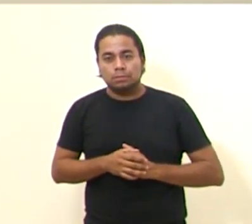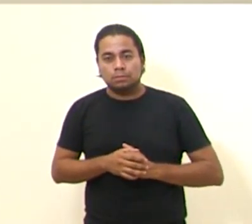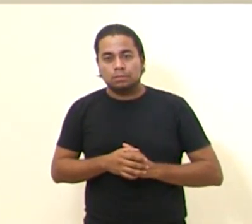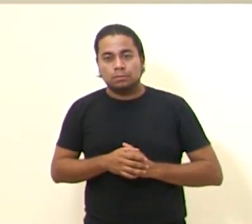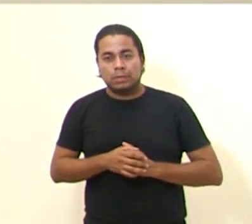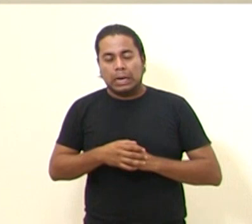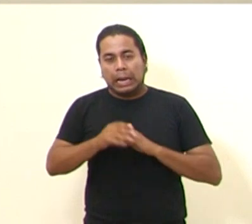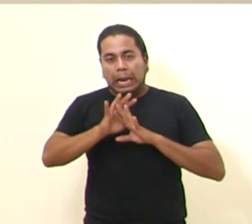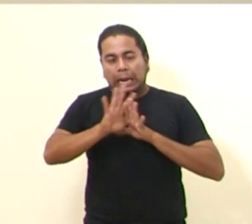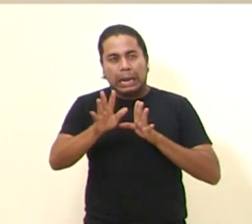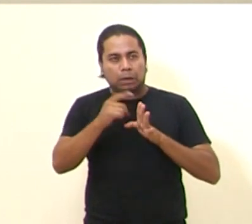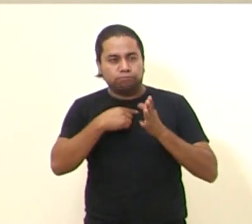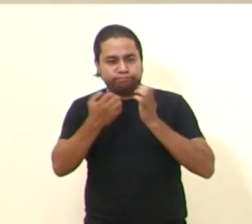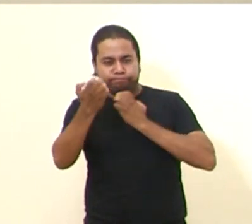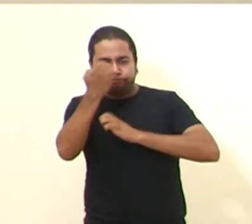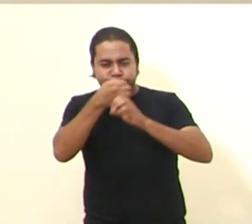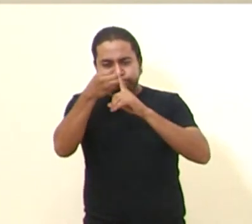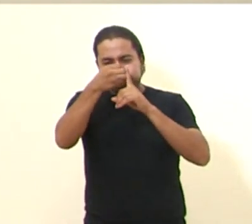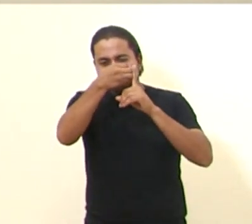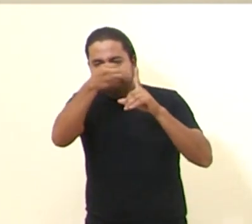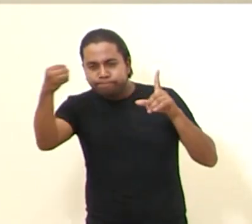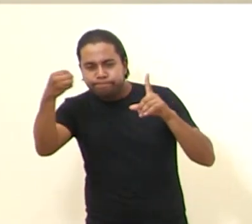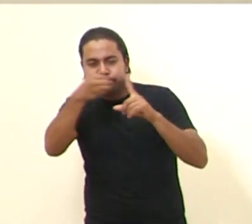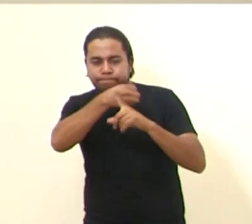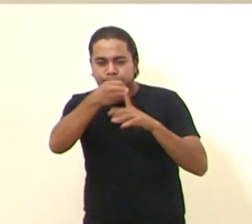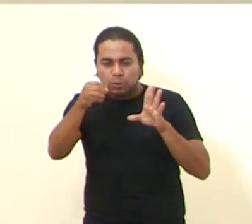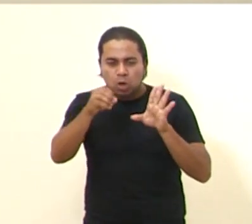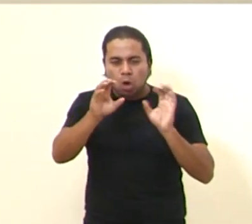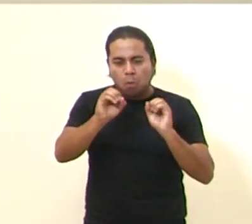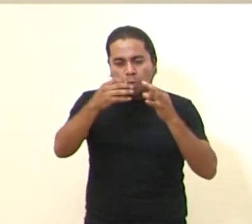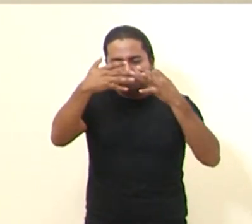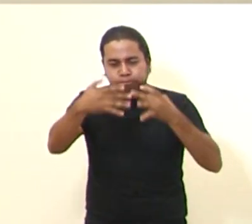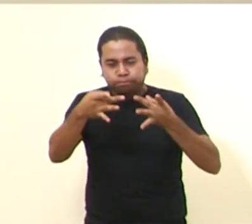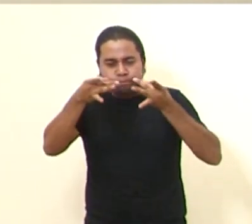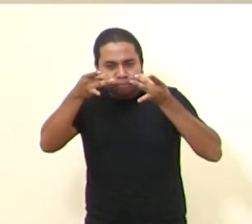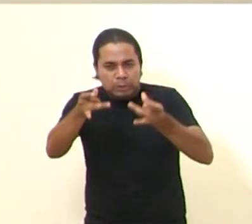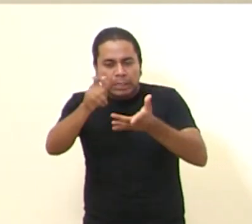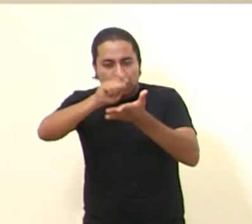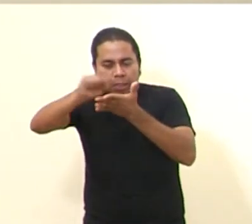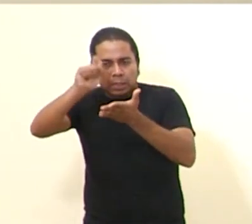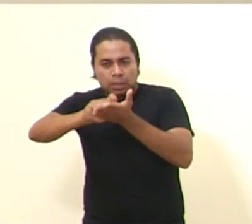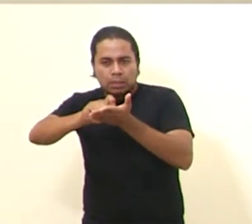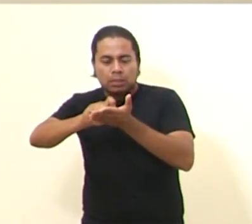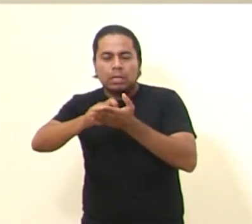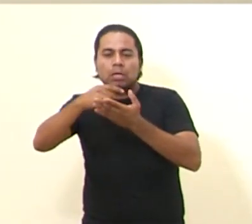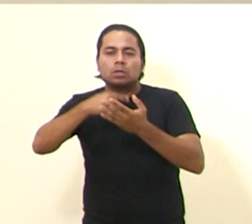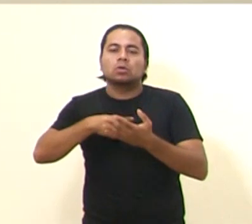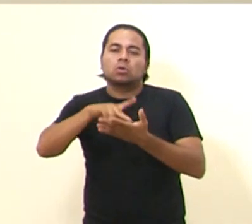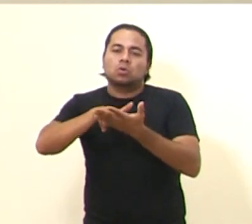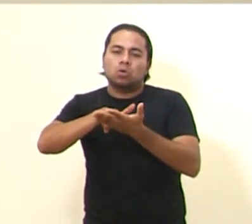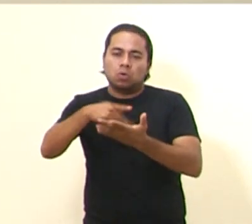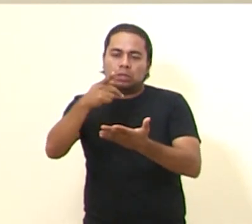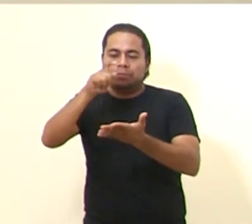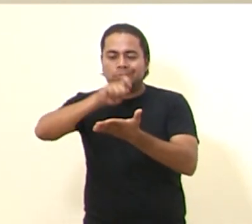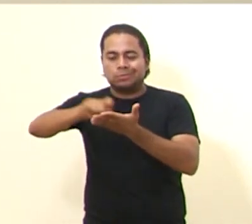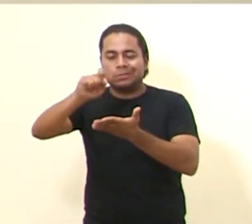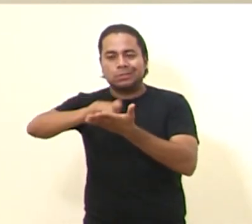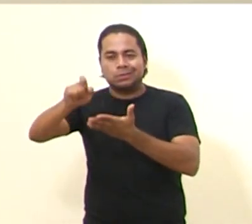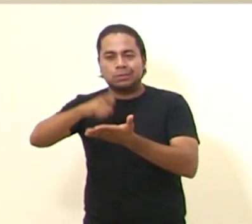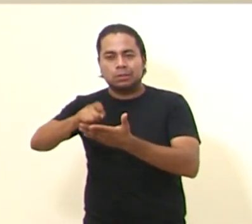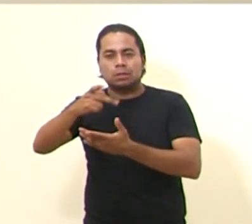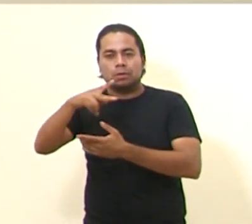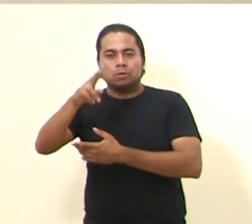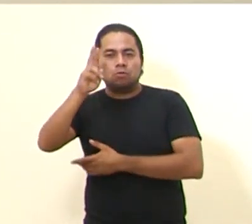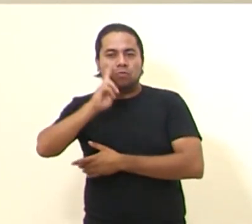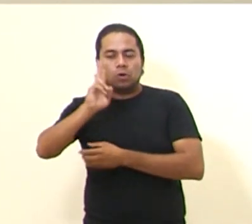ya que revisé la coherencia y la ortografía, se recomienda volver a escribir, pero ahora sí